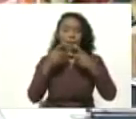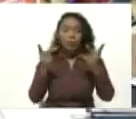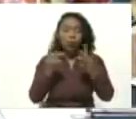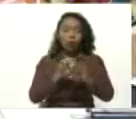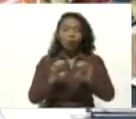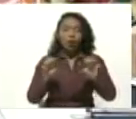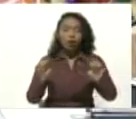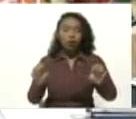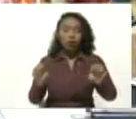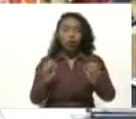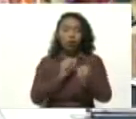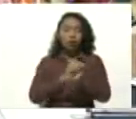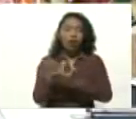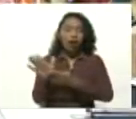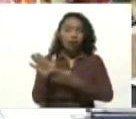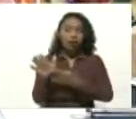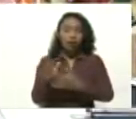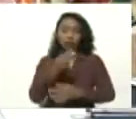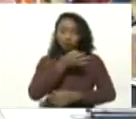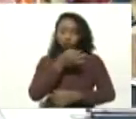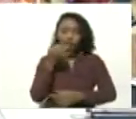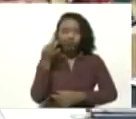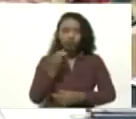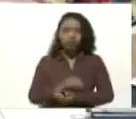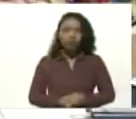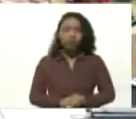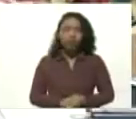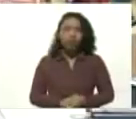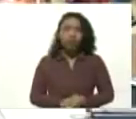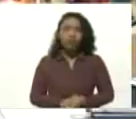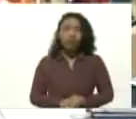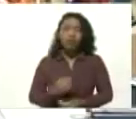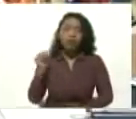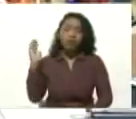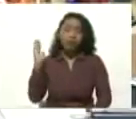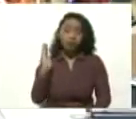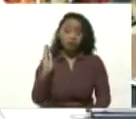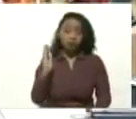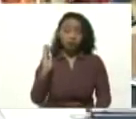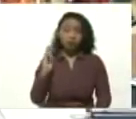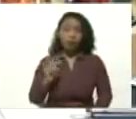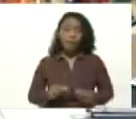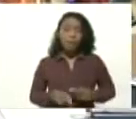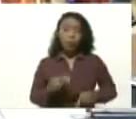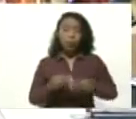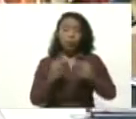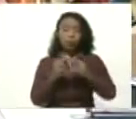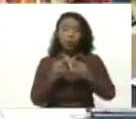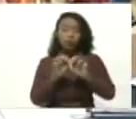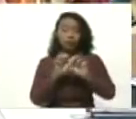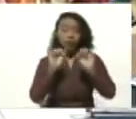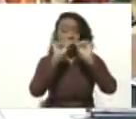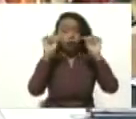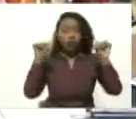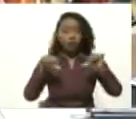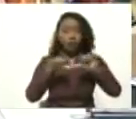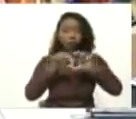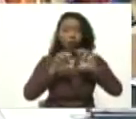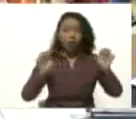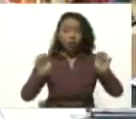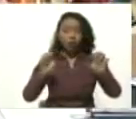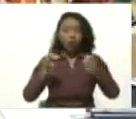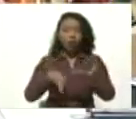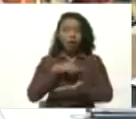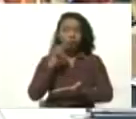educación gratuita y de calidad, y se ha venido construyendo un sistema de educación nacional.